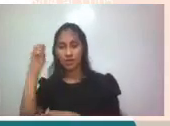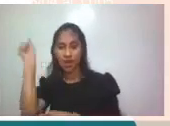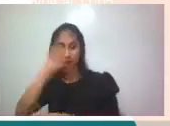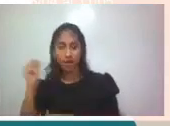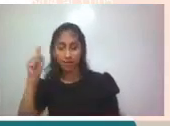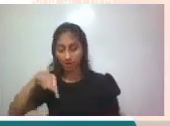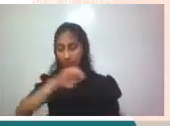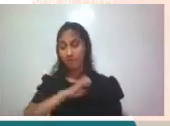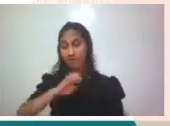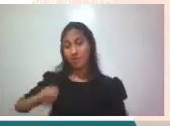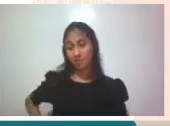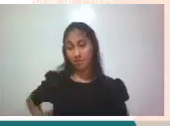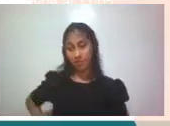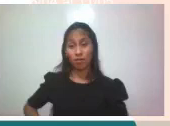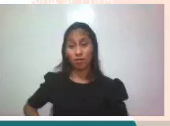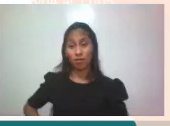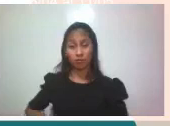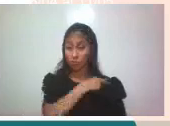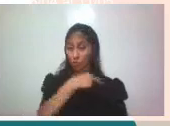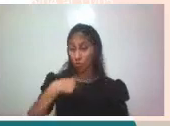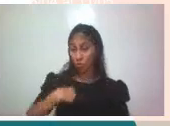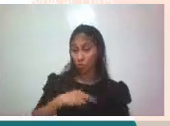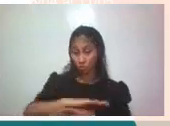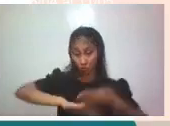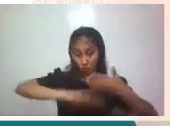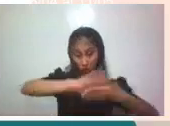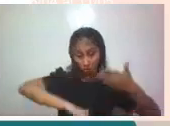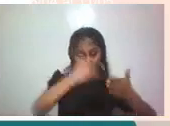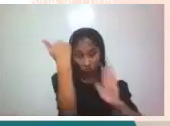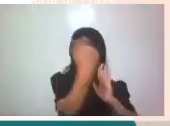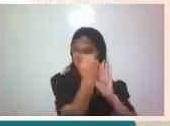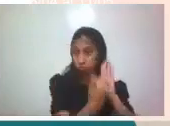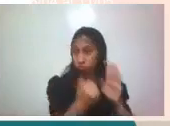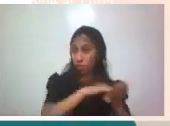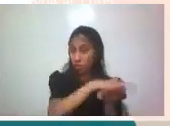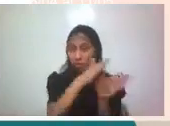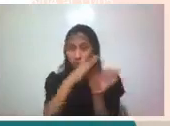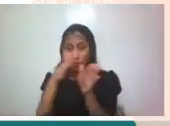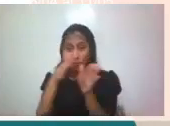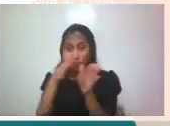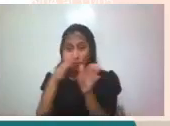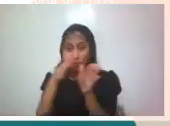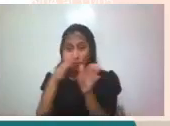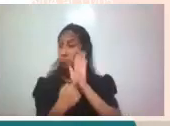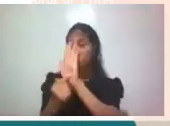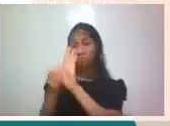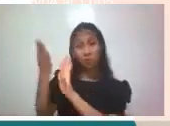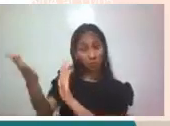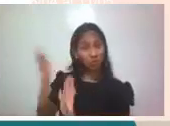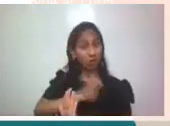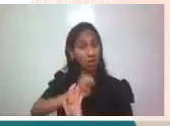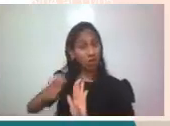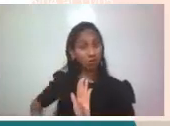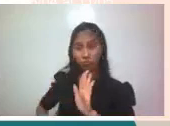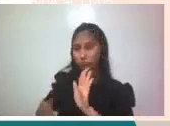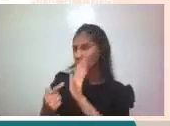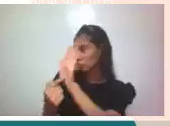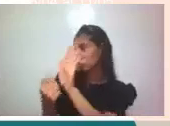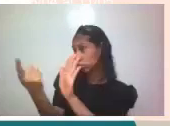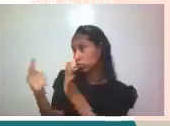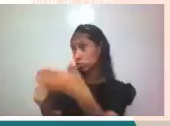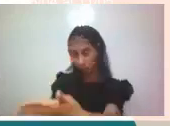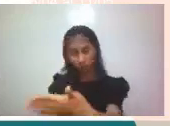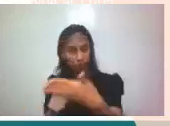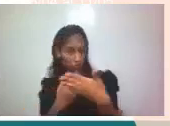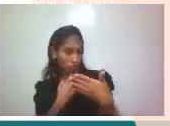una propuesta de la agenda indígena, de cómo la hemos venido llevando hasta la fecha, y poder recibir